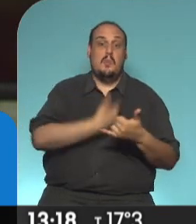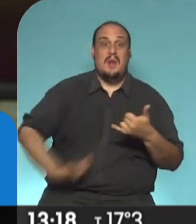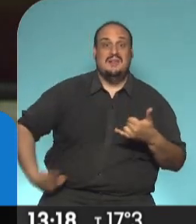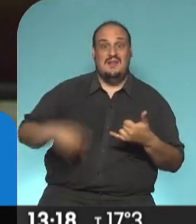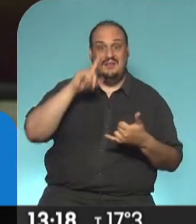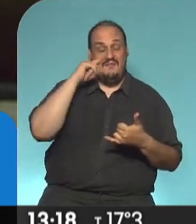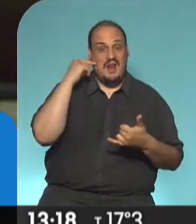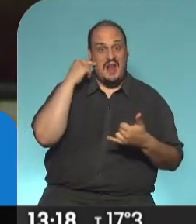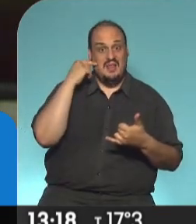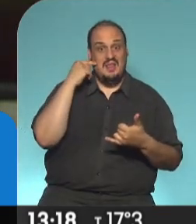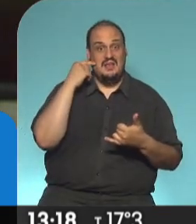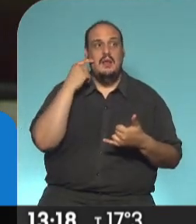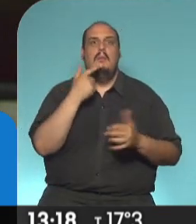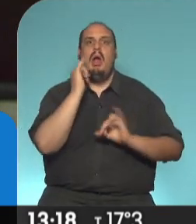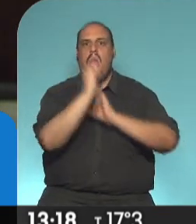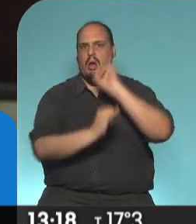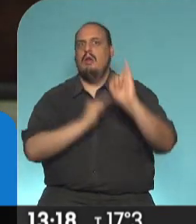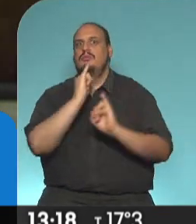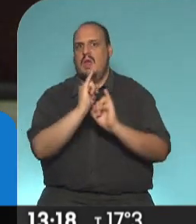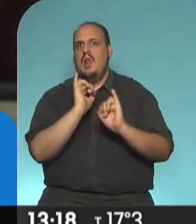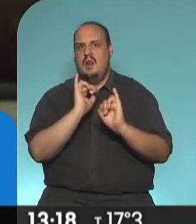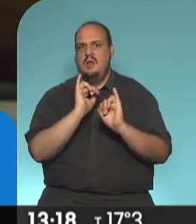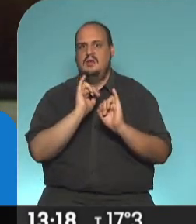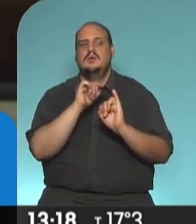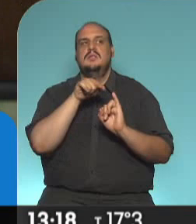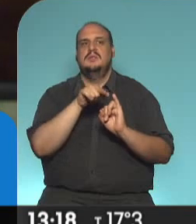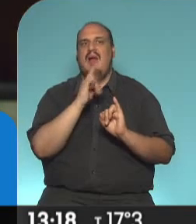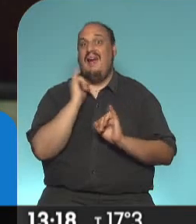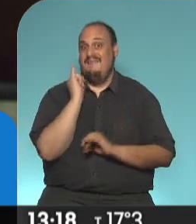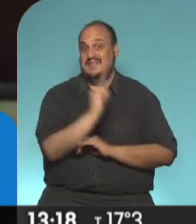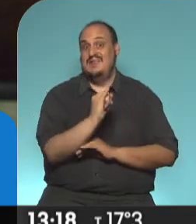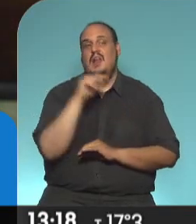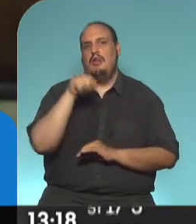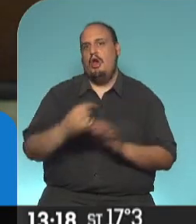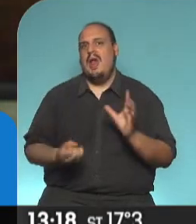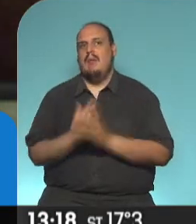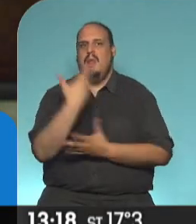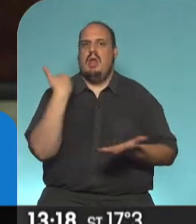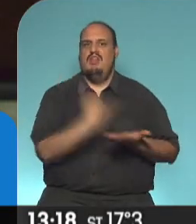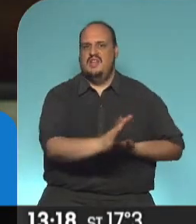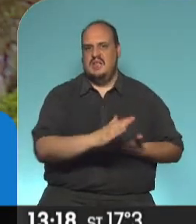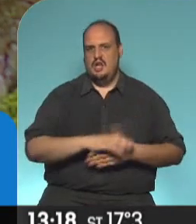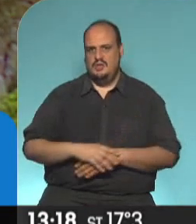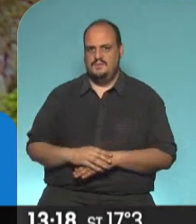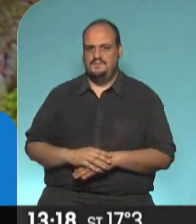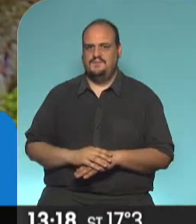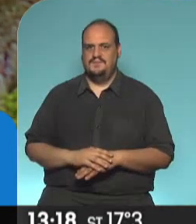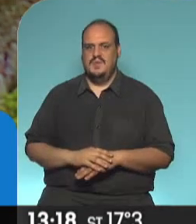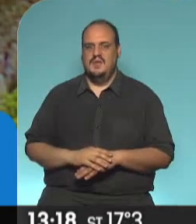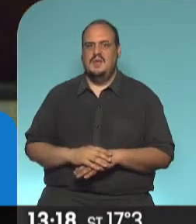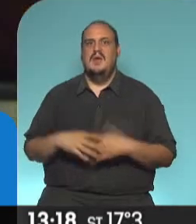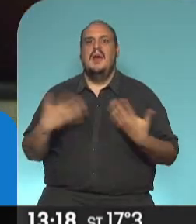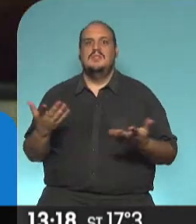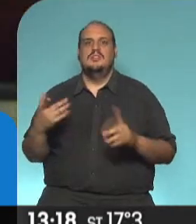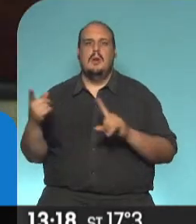la nación alberto fernández para ponerlo al tanto y anunciarle y anticipar lo que hoy a la mañana iba a ser el desalojo es decir que un